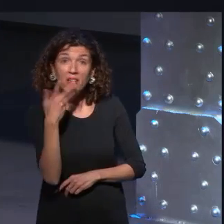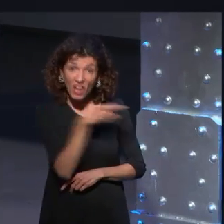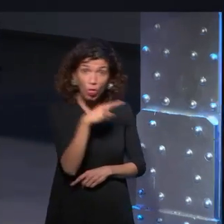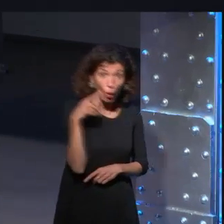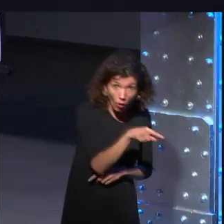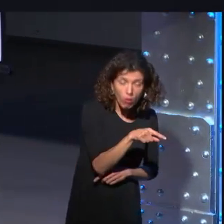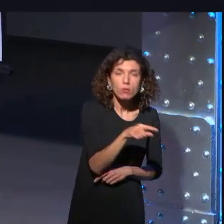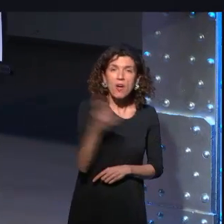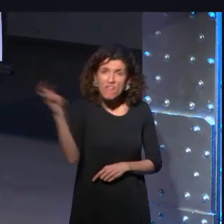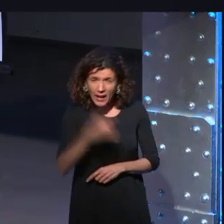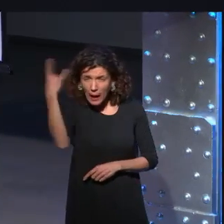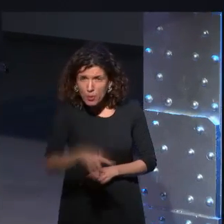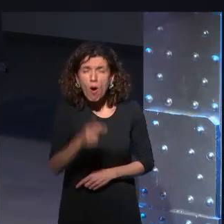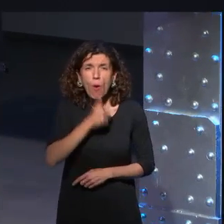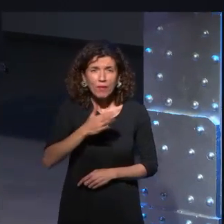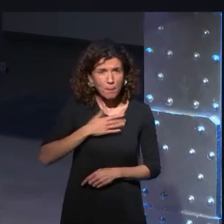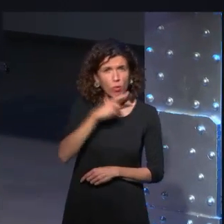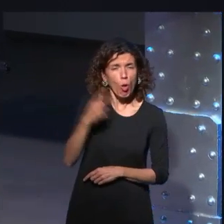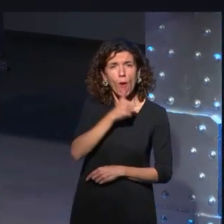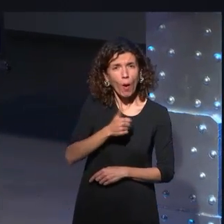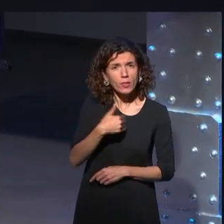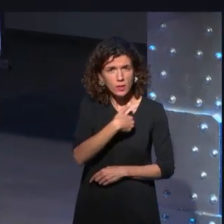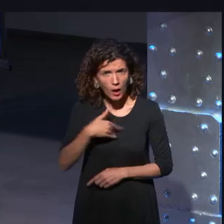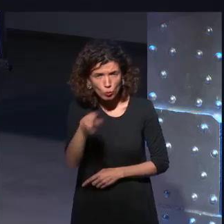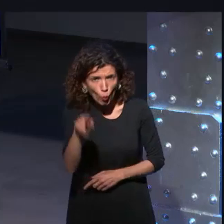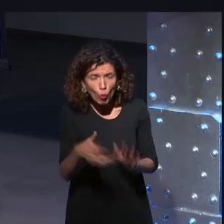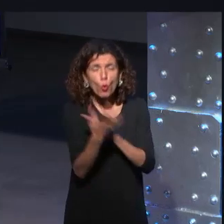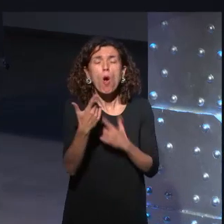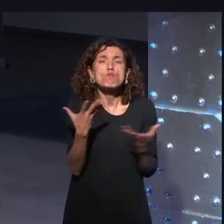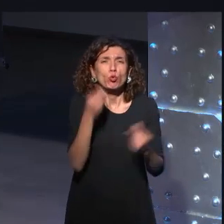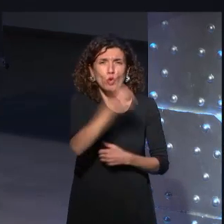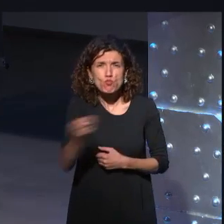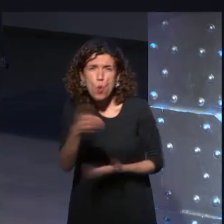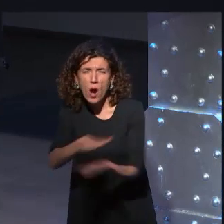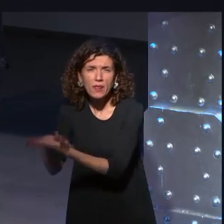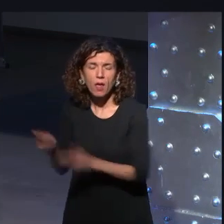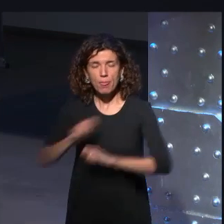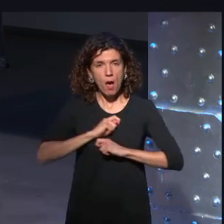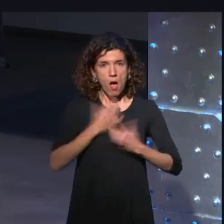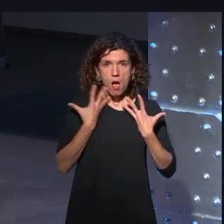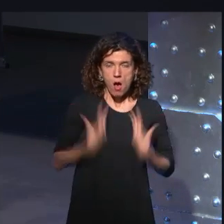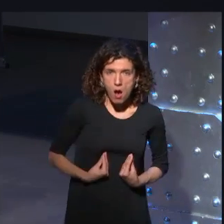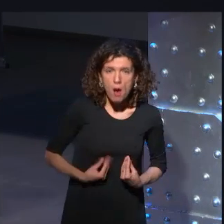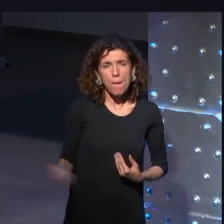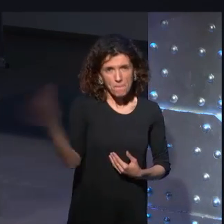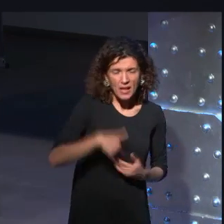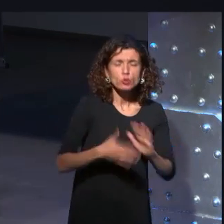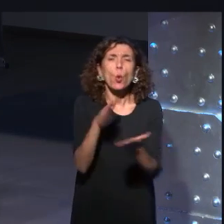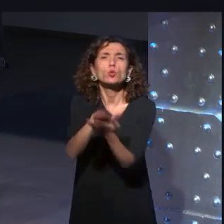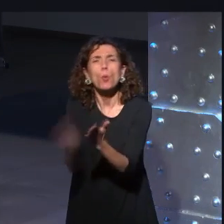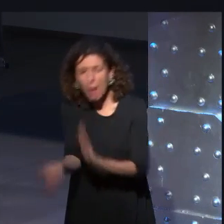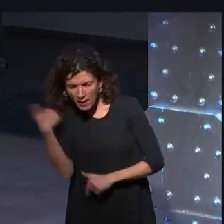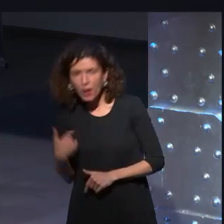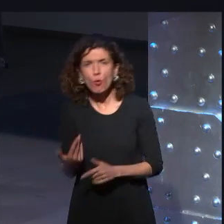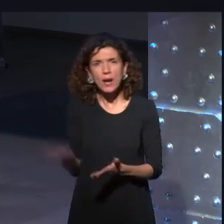dolor? Ven, cabrón, y aguanta mi dolor. Carga con esa tonelada de muertos. Te aplasta, ven, Wagner, sal de tu tumba,